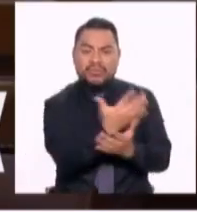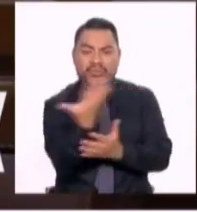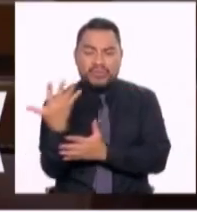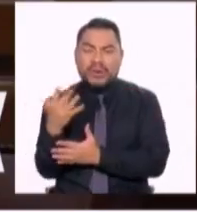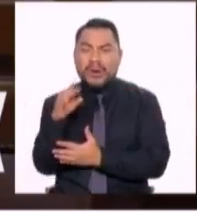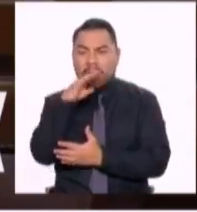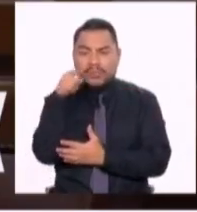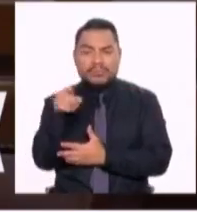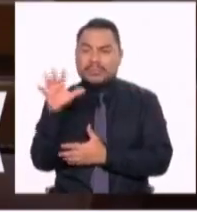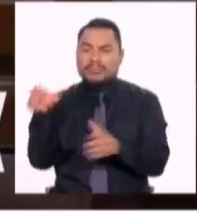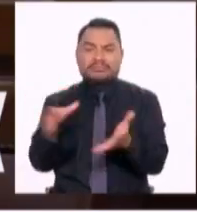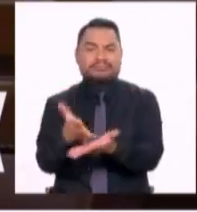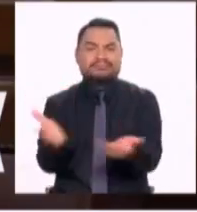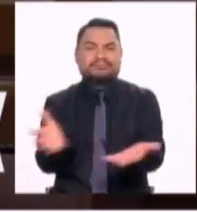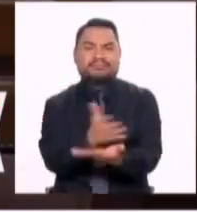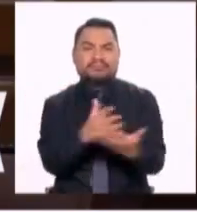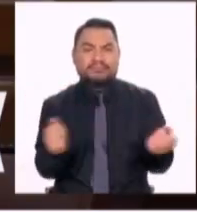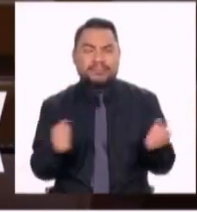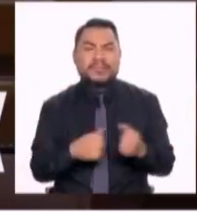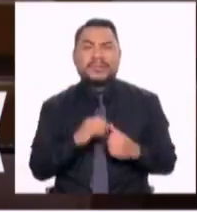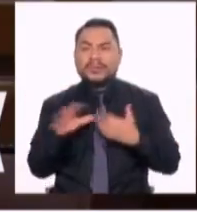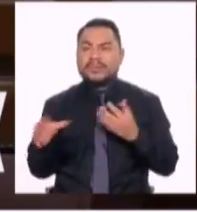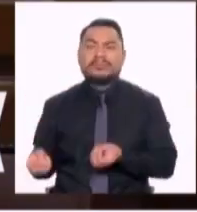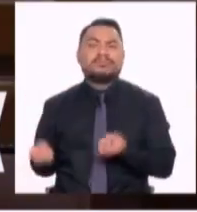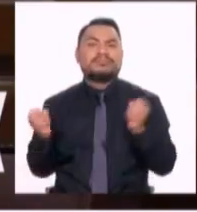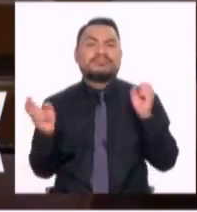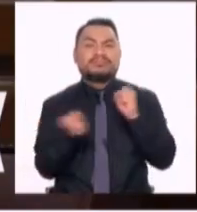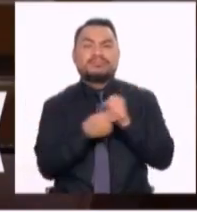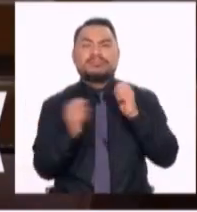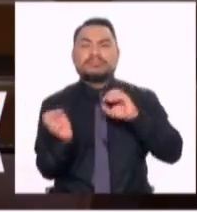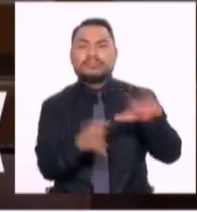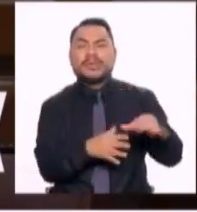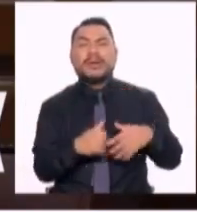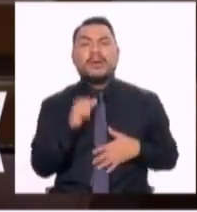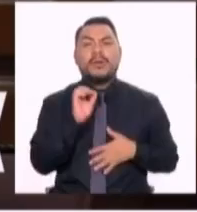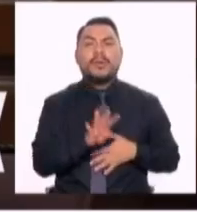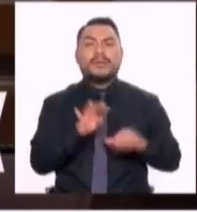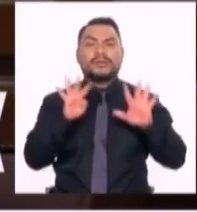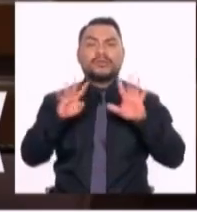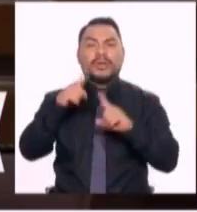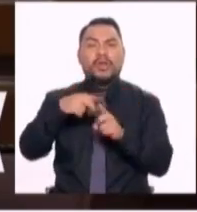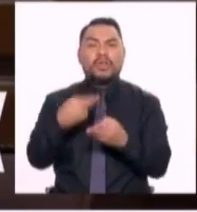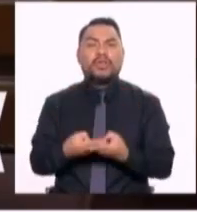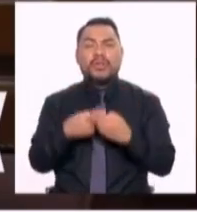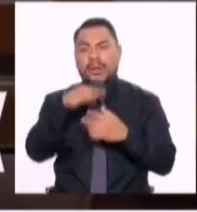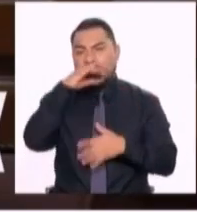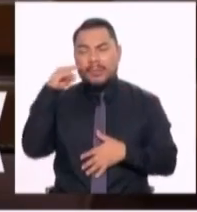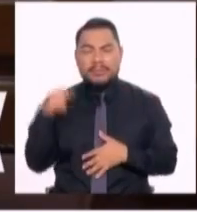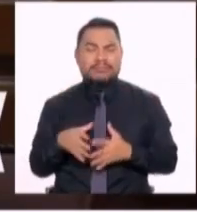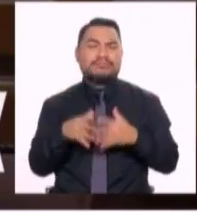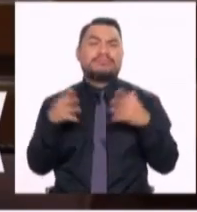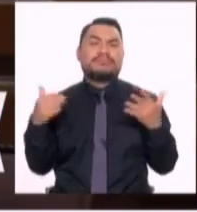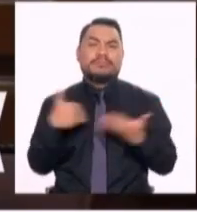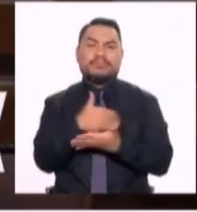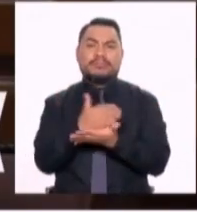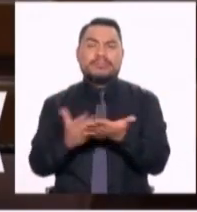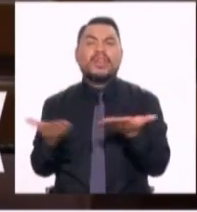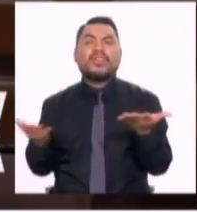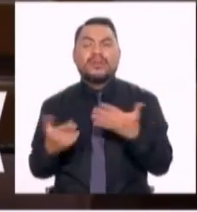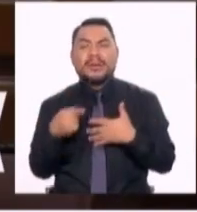casi aproximadamente 3 horas para escuchar solamente palabras tras